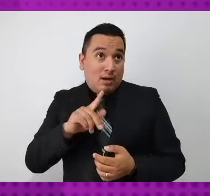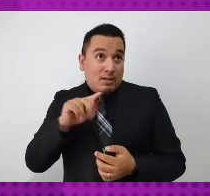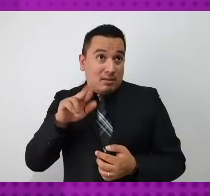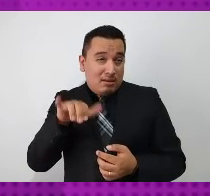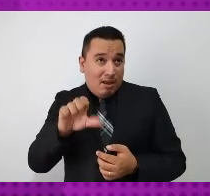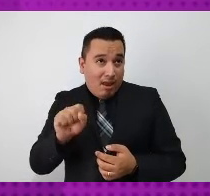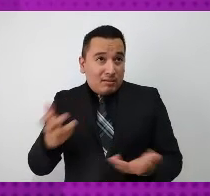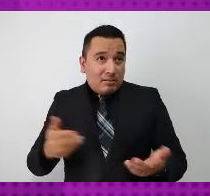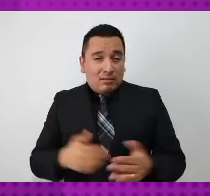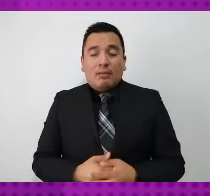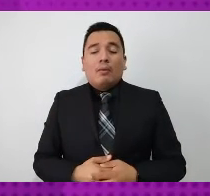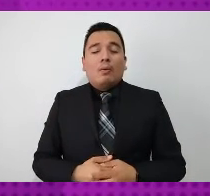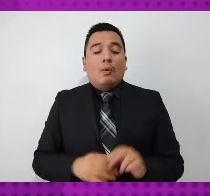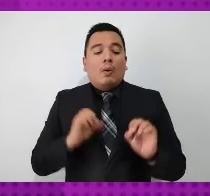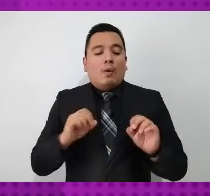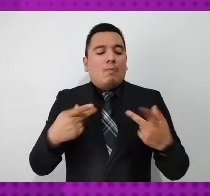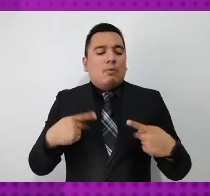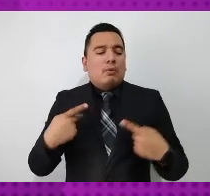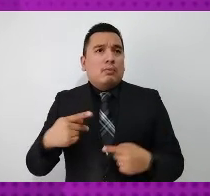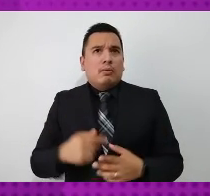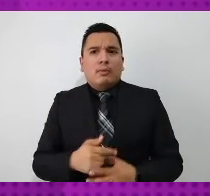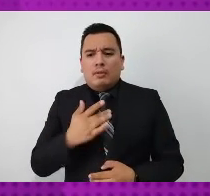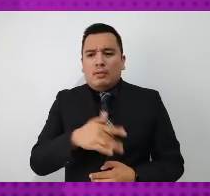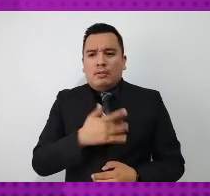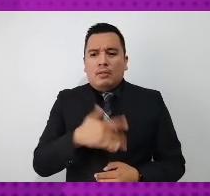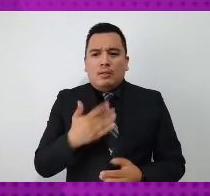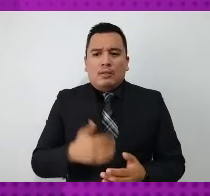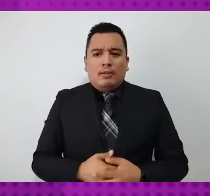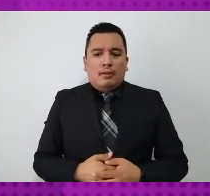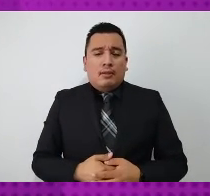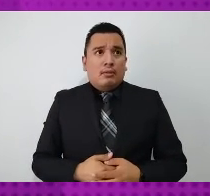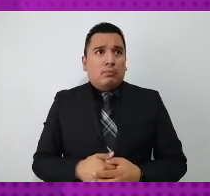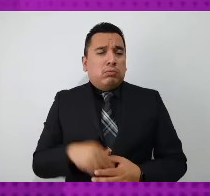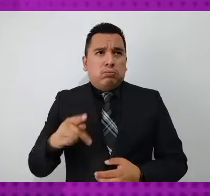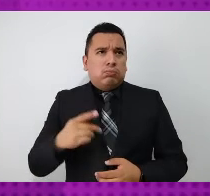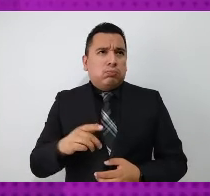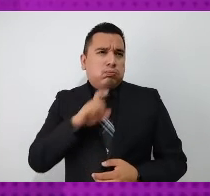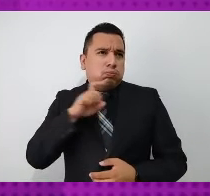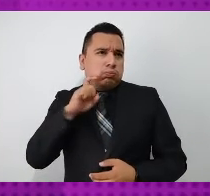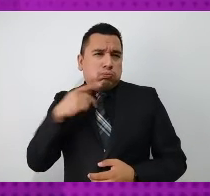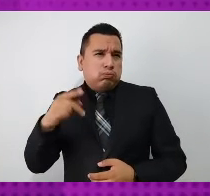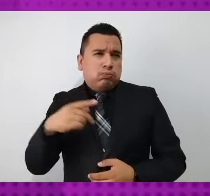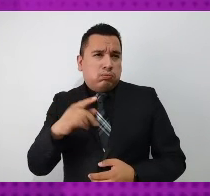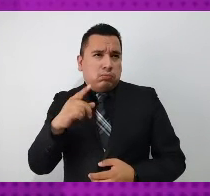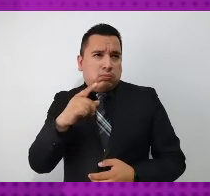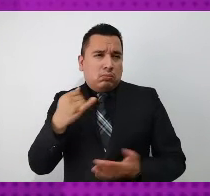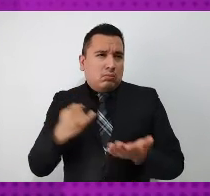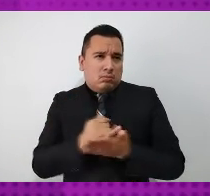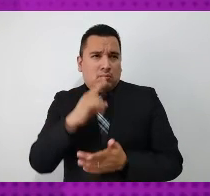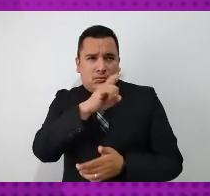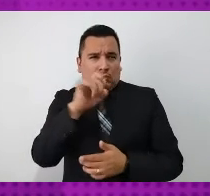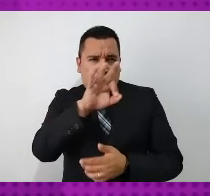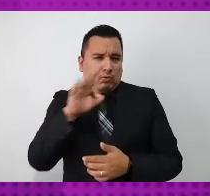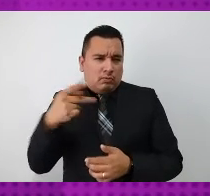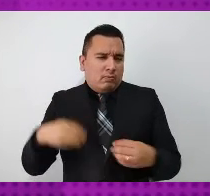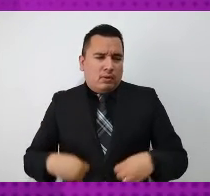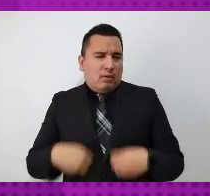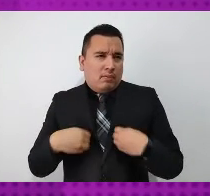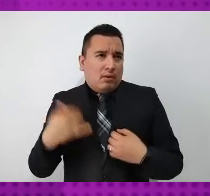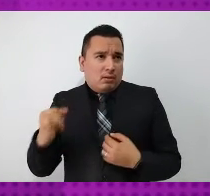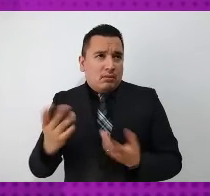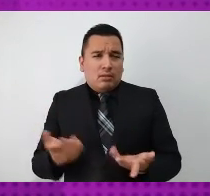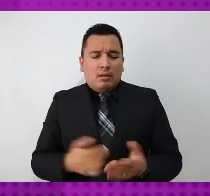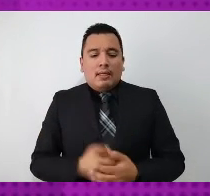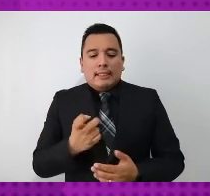personas que viven su sexualidad al cien por ciento en sus vidas y sobre todo son temas que se siguen dando de qué hablar